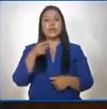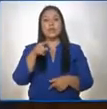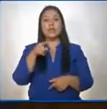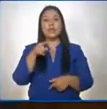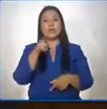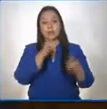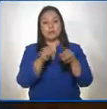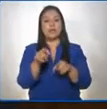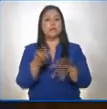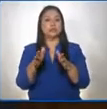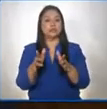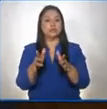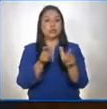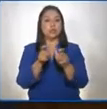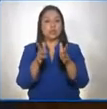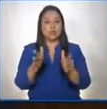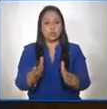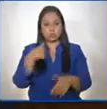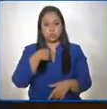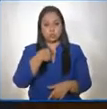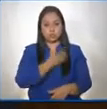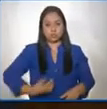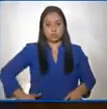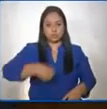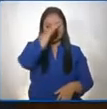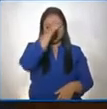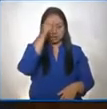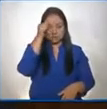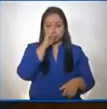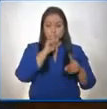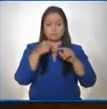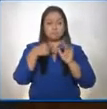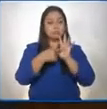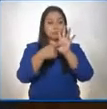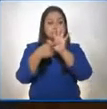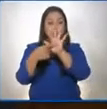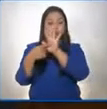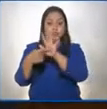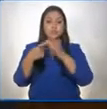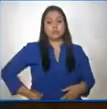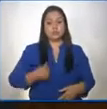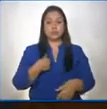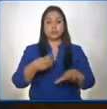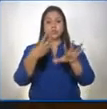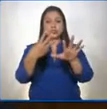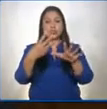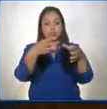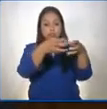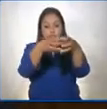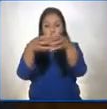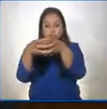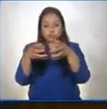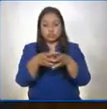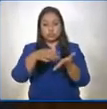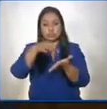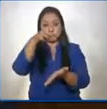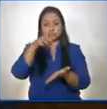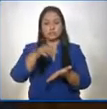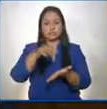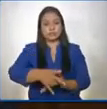Señores alcaldes, representantes de las corporaciones municipales de las 8 regiones del país, distinguidas